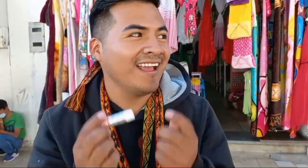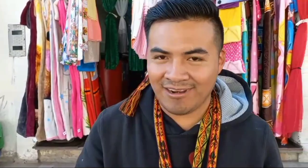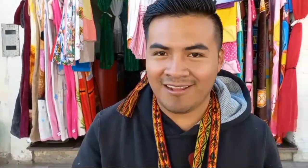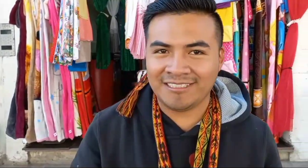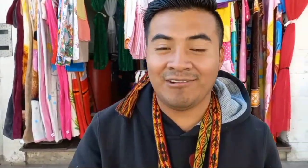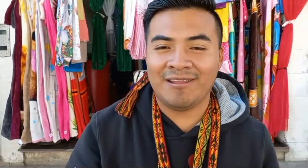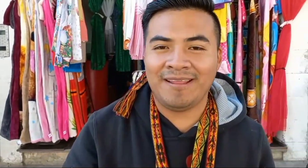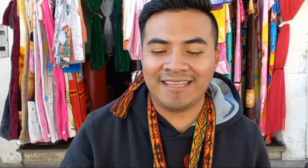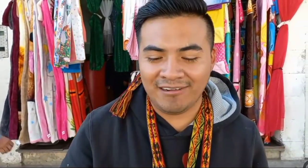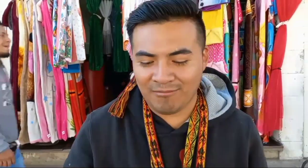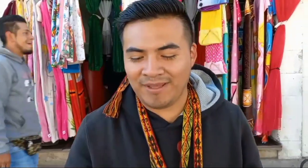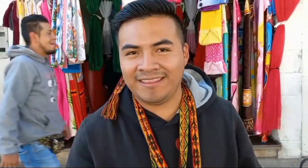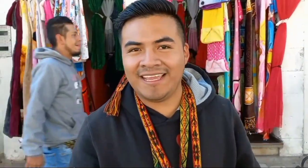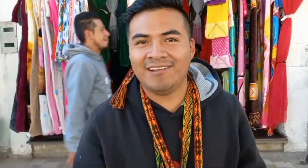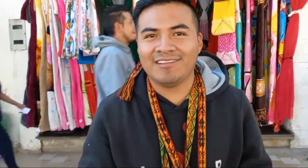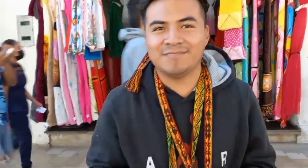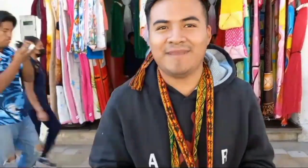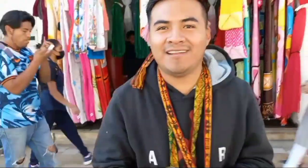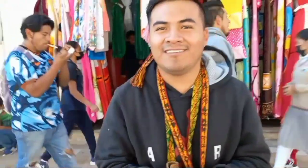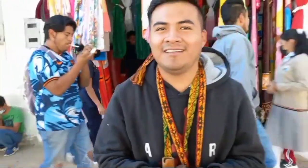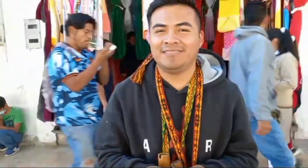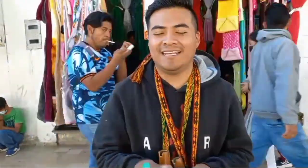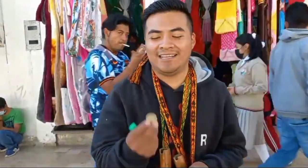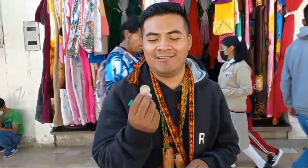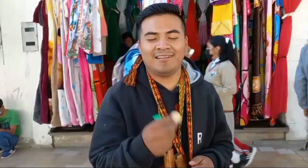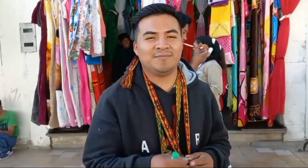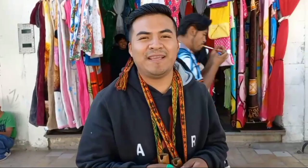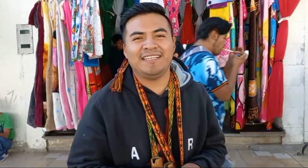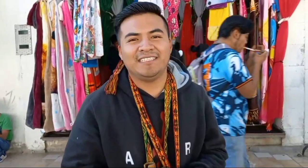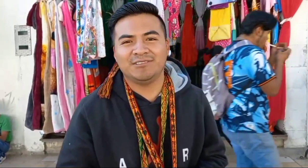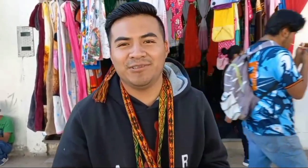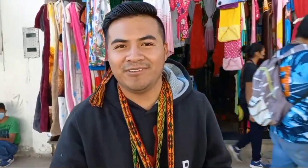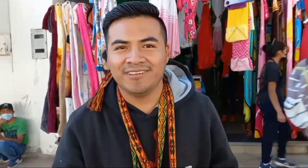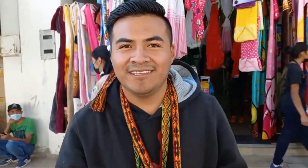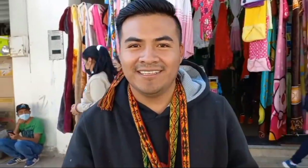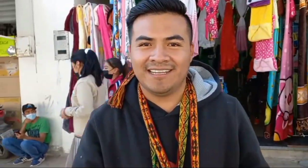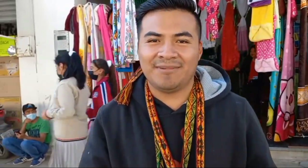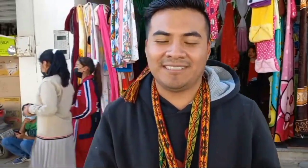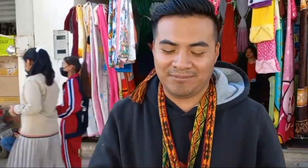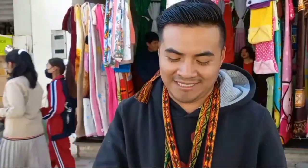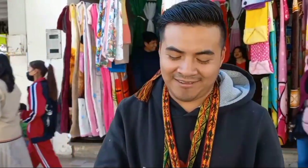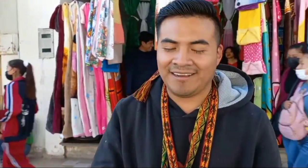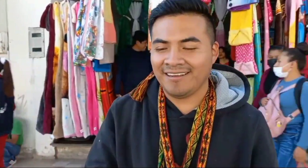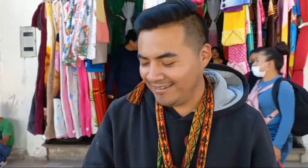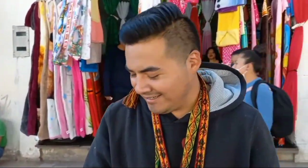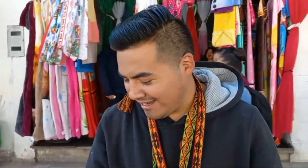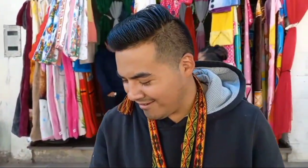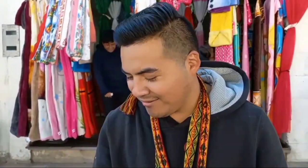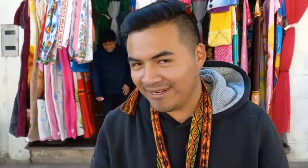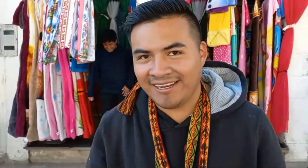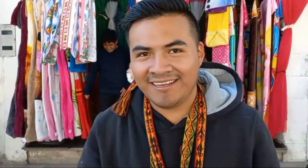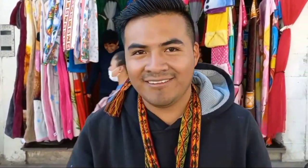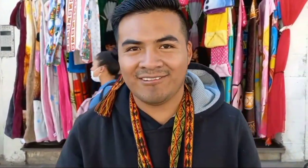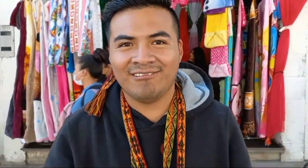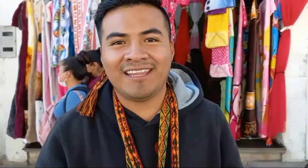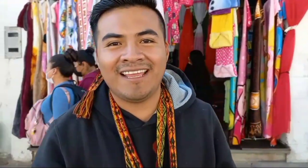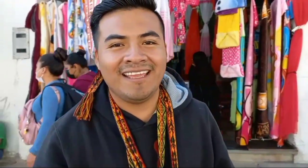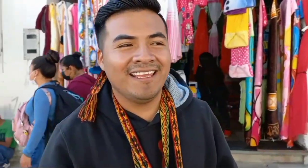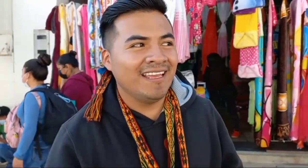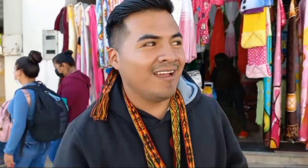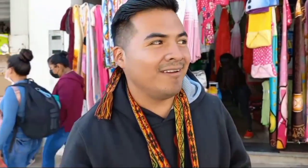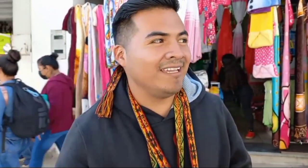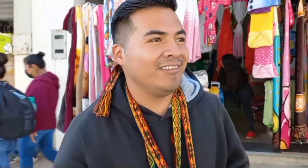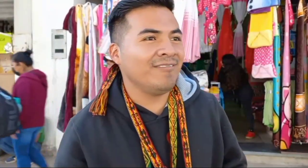loca. Si lo levantan, lo patean, lo despegan, ¿ok? El que lo despegue ya es suyo. Nada más que pues hay que ver. Hay una cámara ahí,